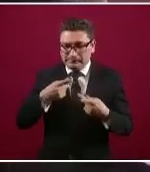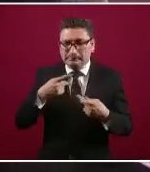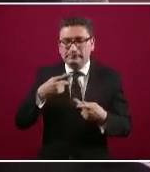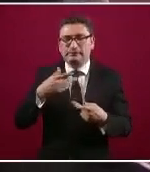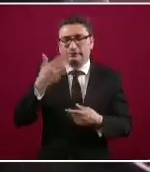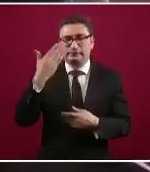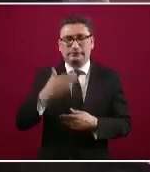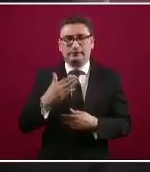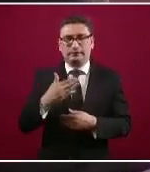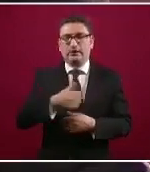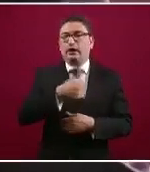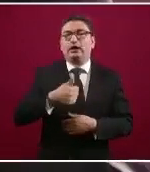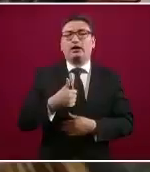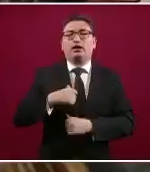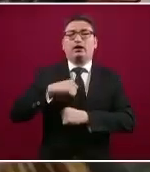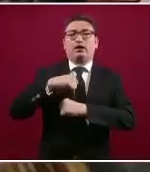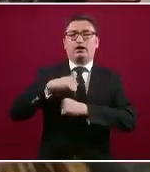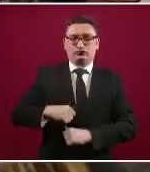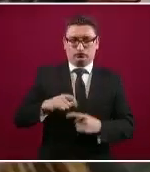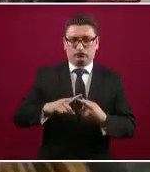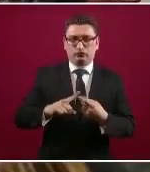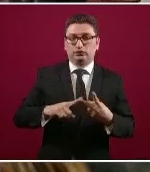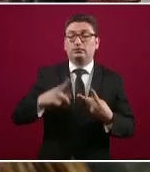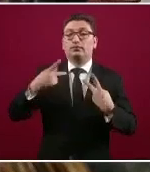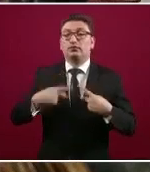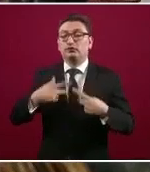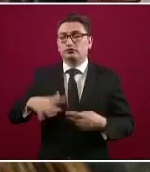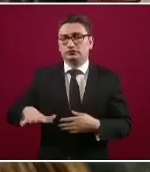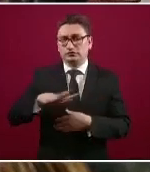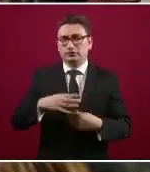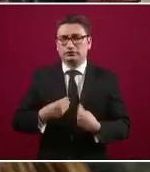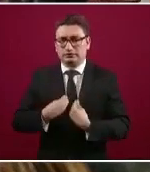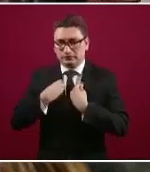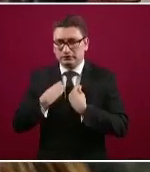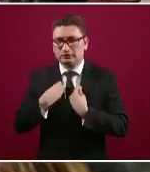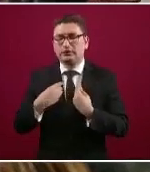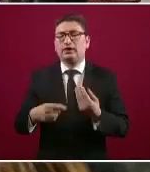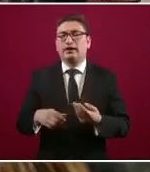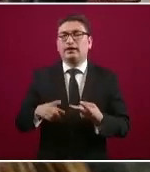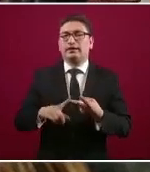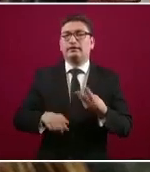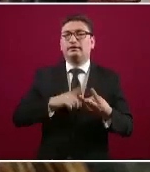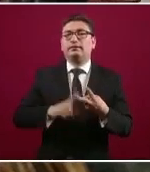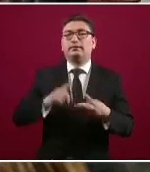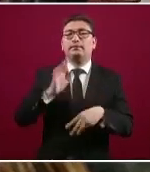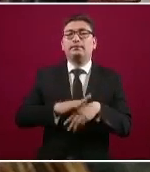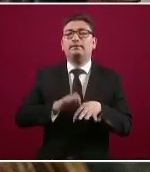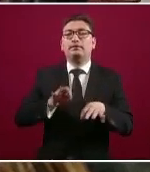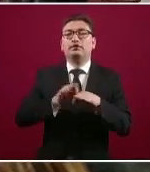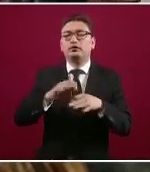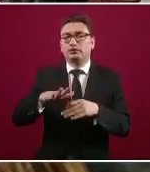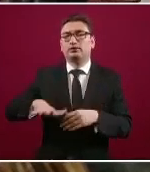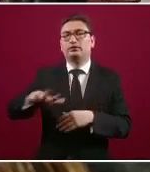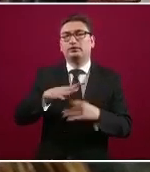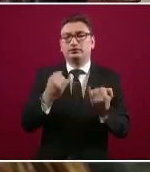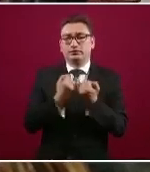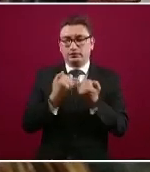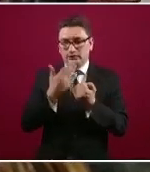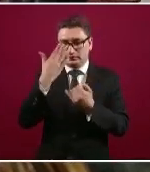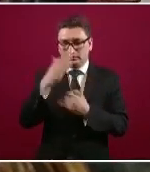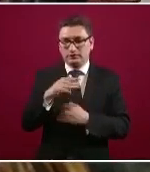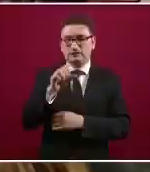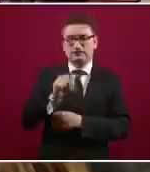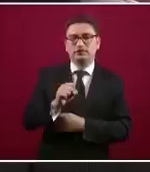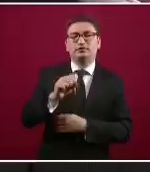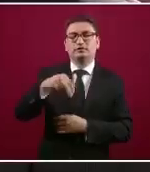tenemos, la autoridad, la población y, por supuesto, un elemento muy importante, participante central del Sistema